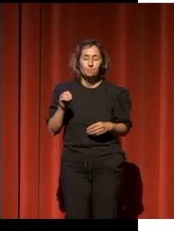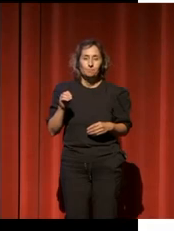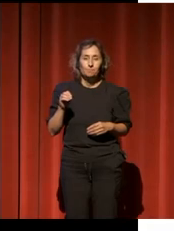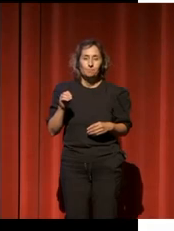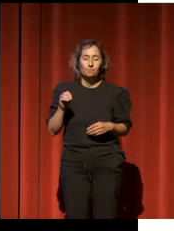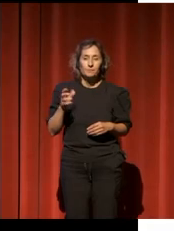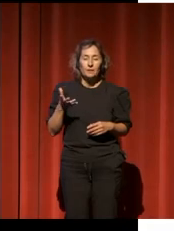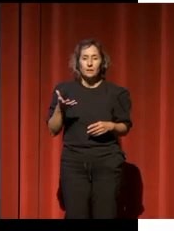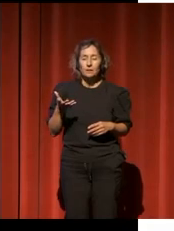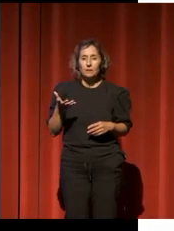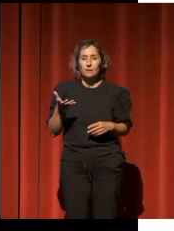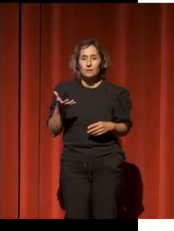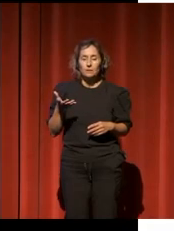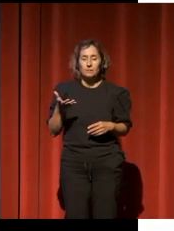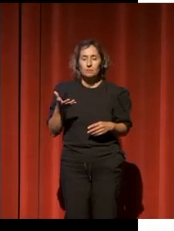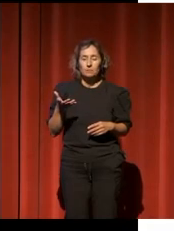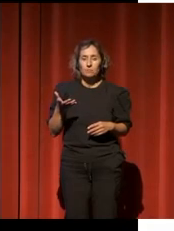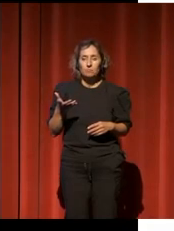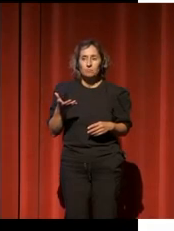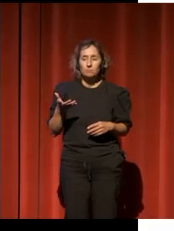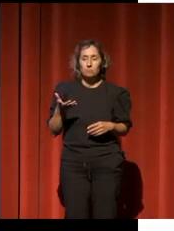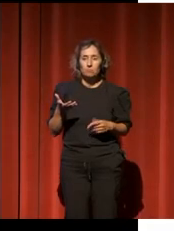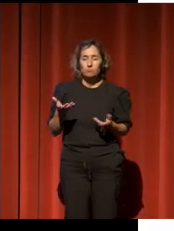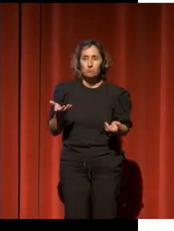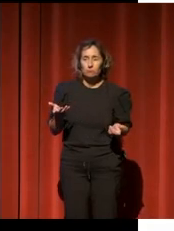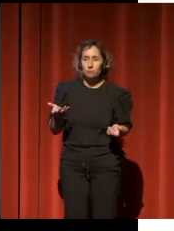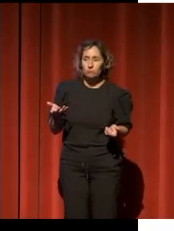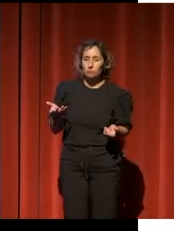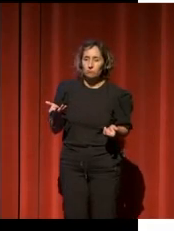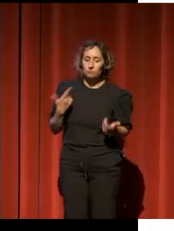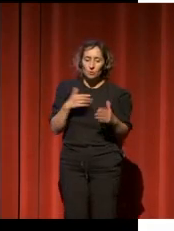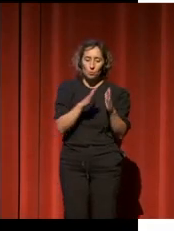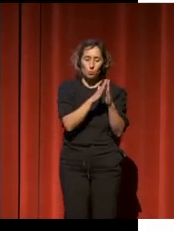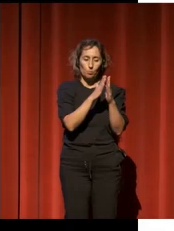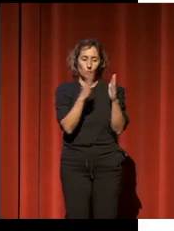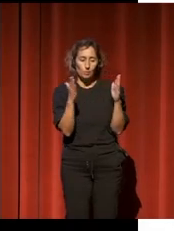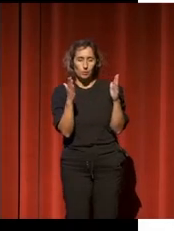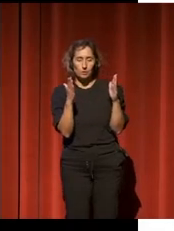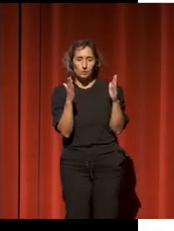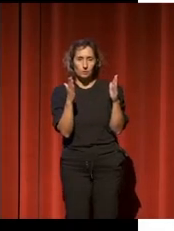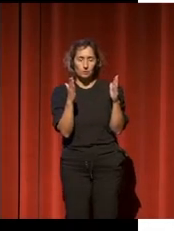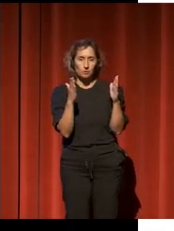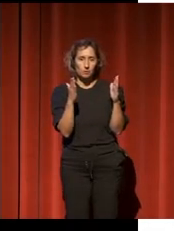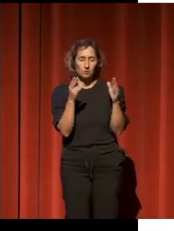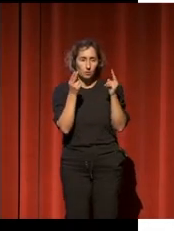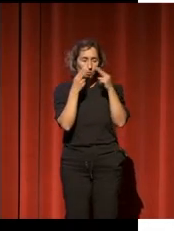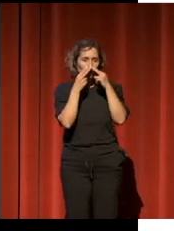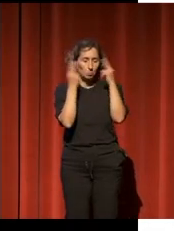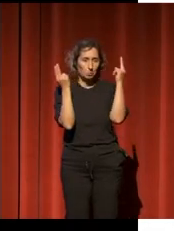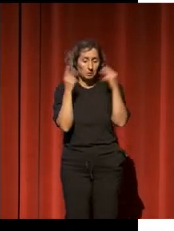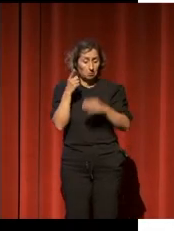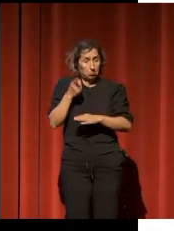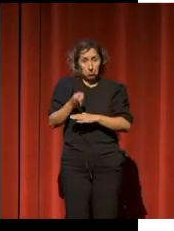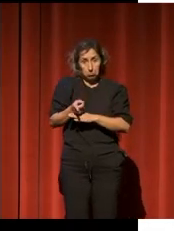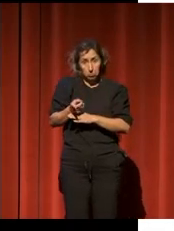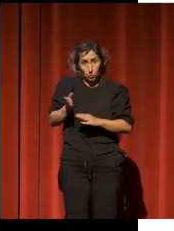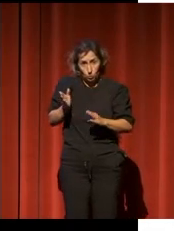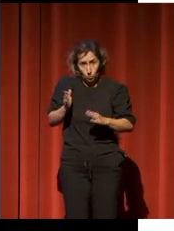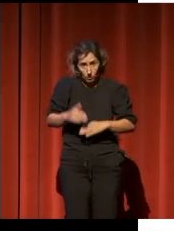eh fuera de la obligación de tener a la biblioteca de tener de sostener una biblioteca pública